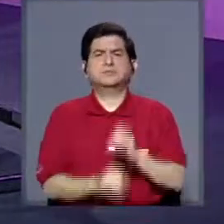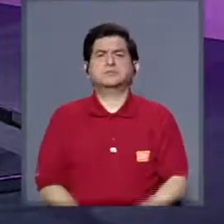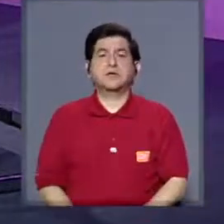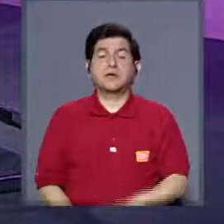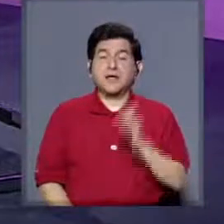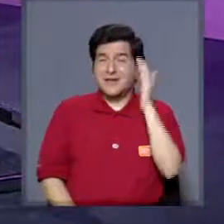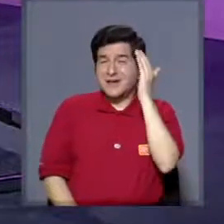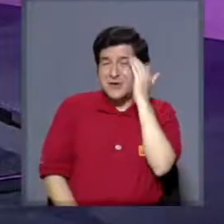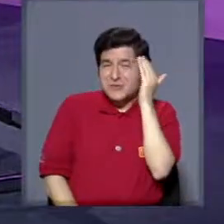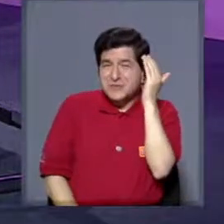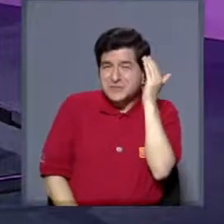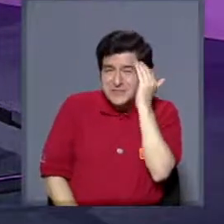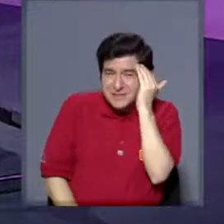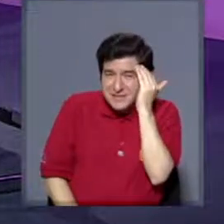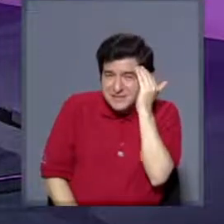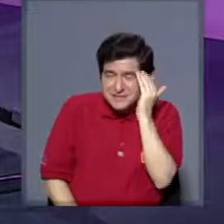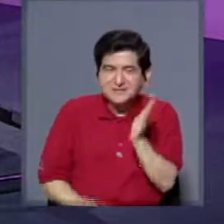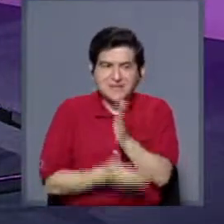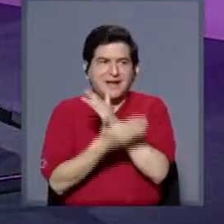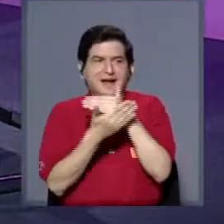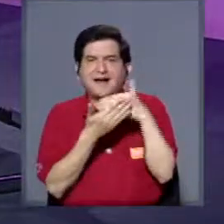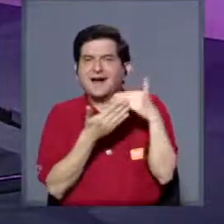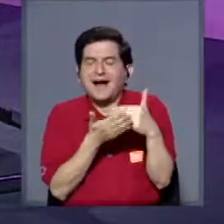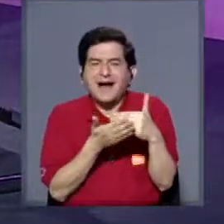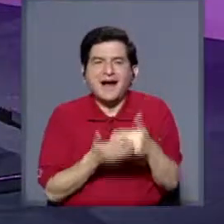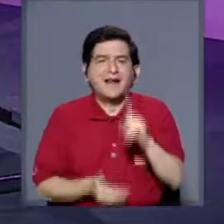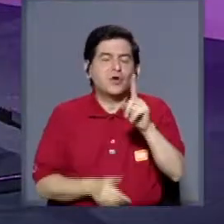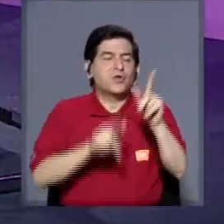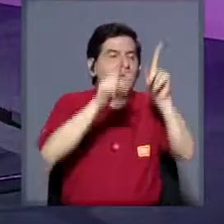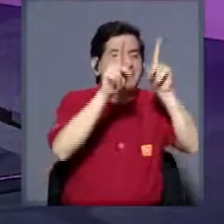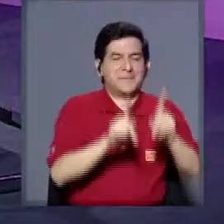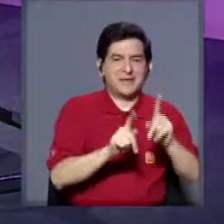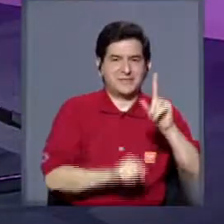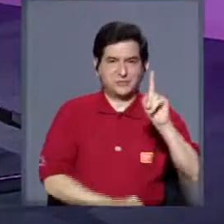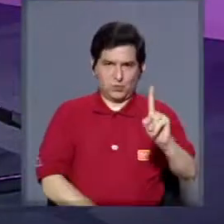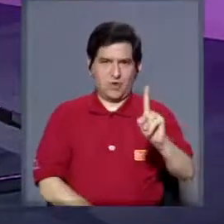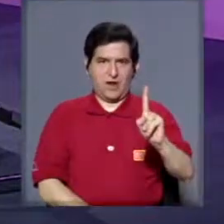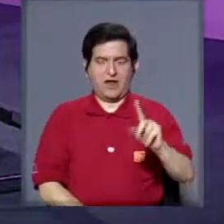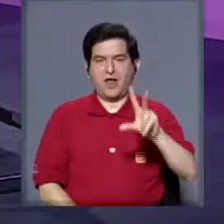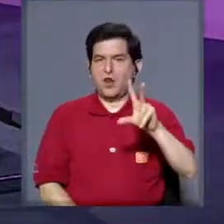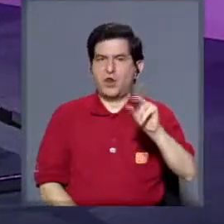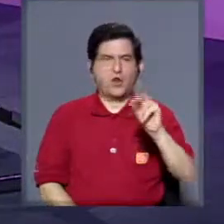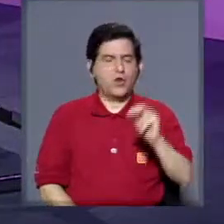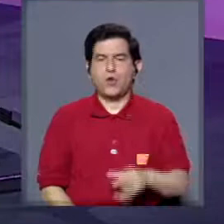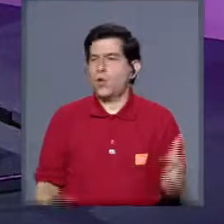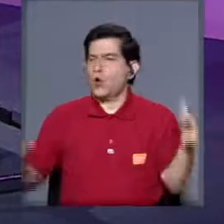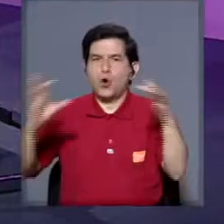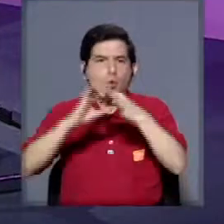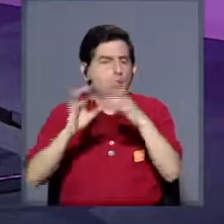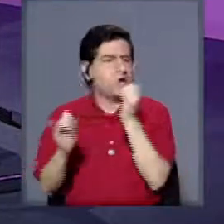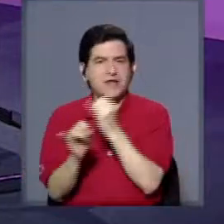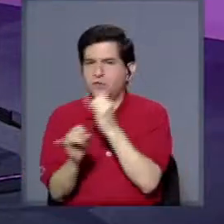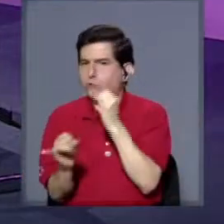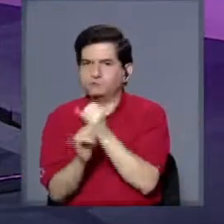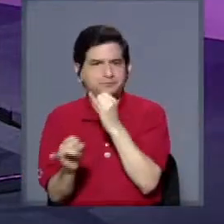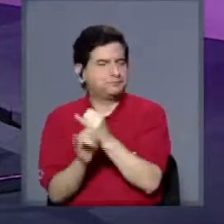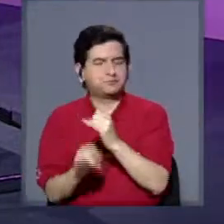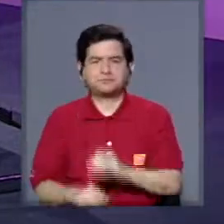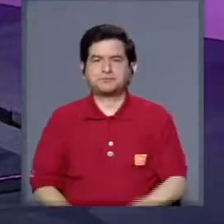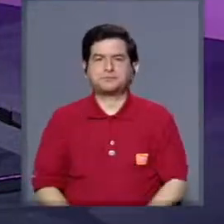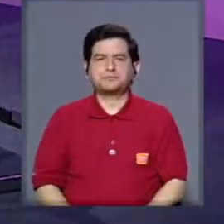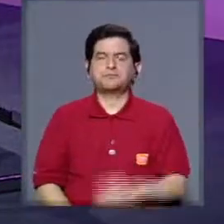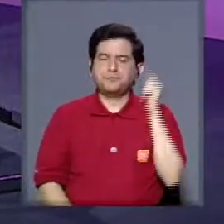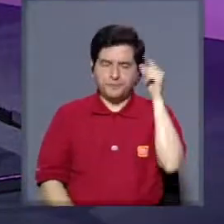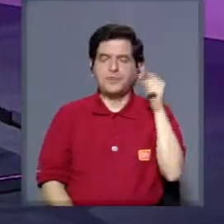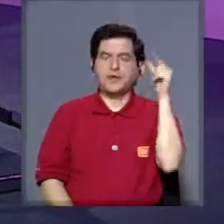conciencia es algo a una persona verdad no asociado a una institución por supuesto